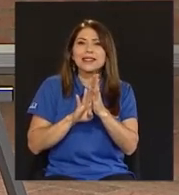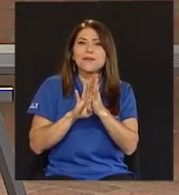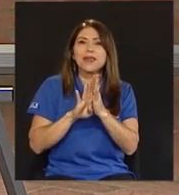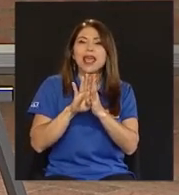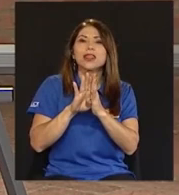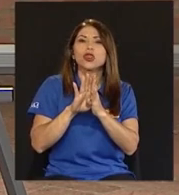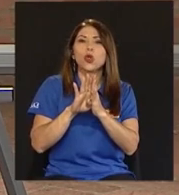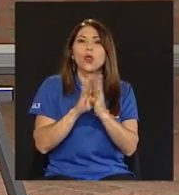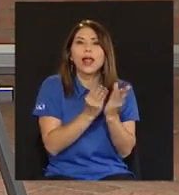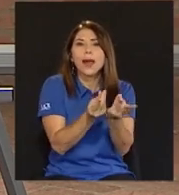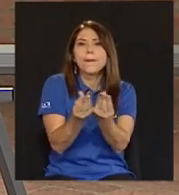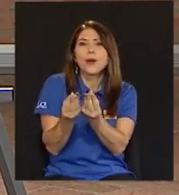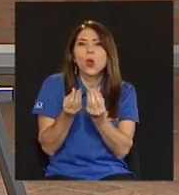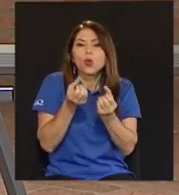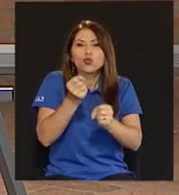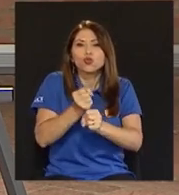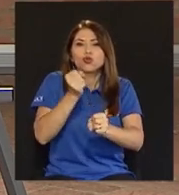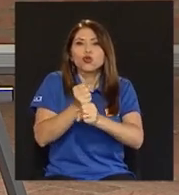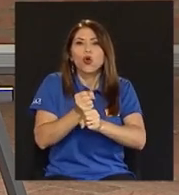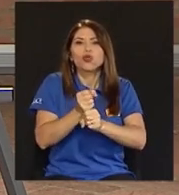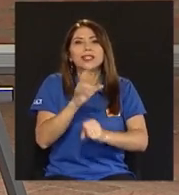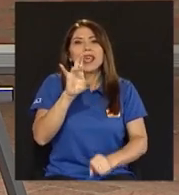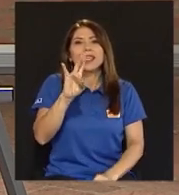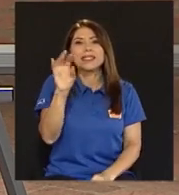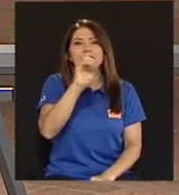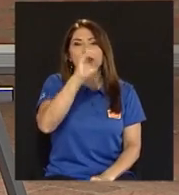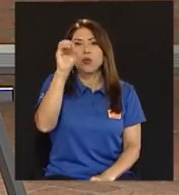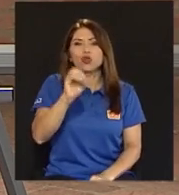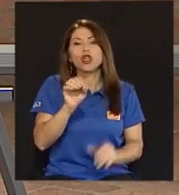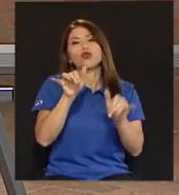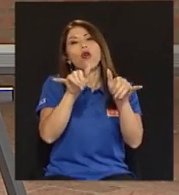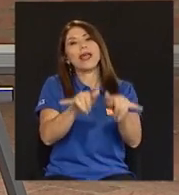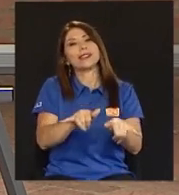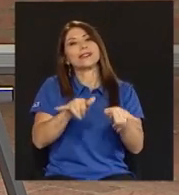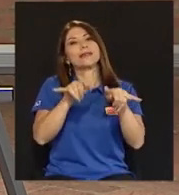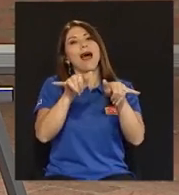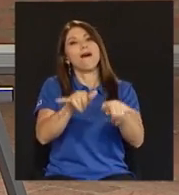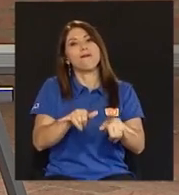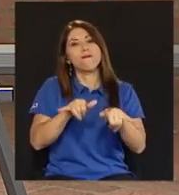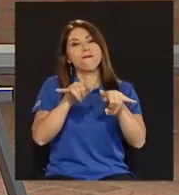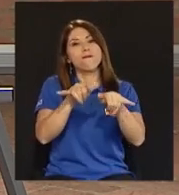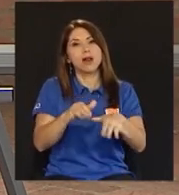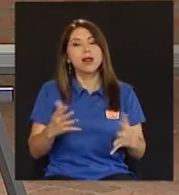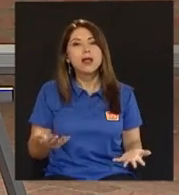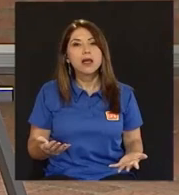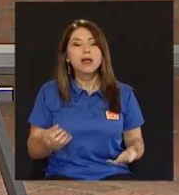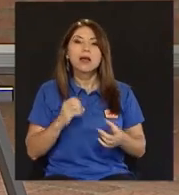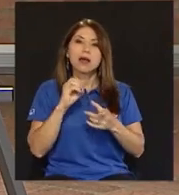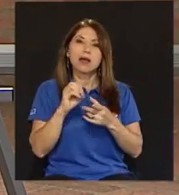del 7% uh-huh. estable, o por qué